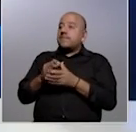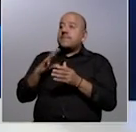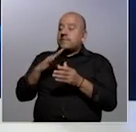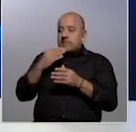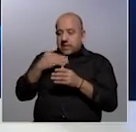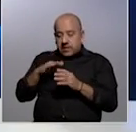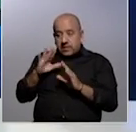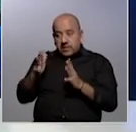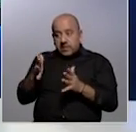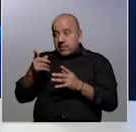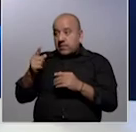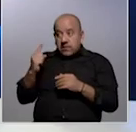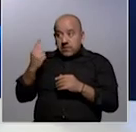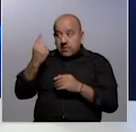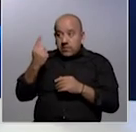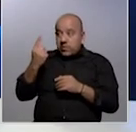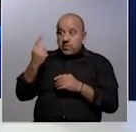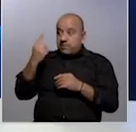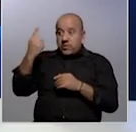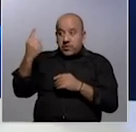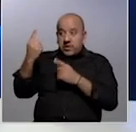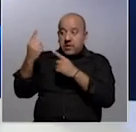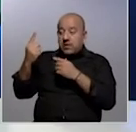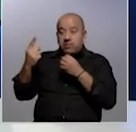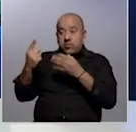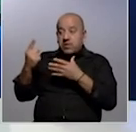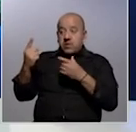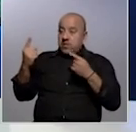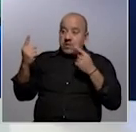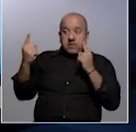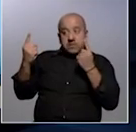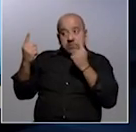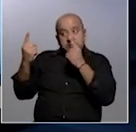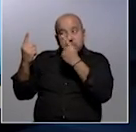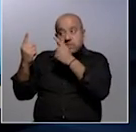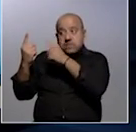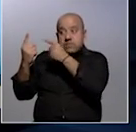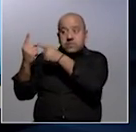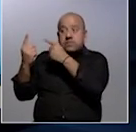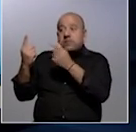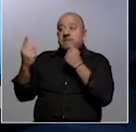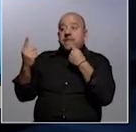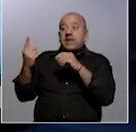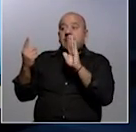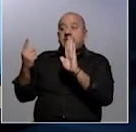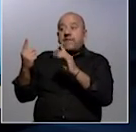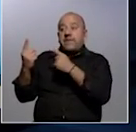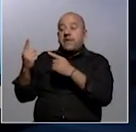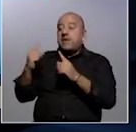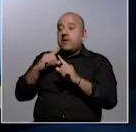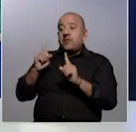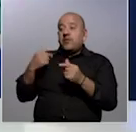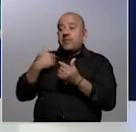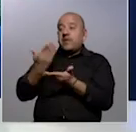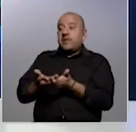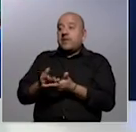entienda bien no si es una prioridad es porque tenemos que saber que está en el deber por favor no lo planteo como